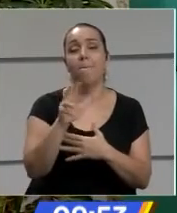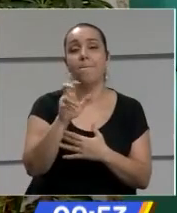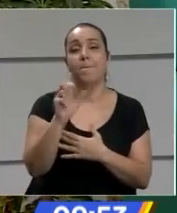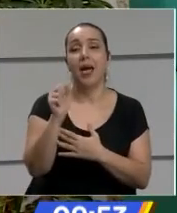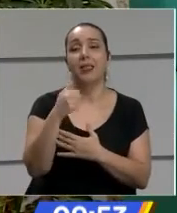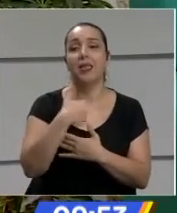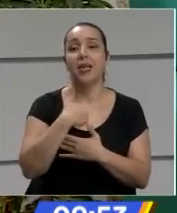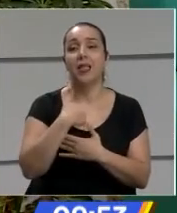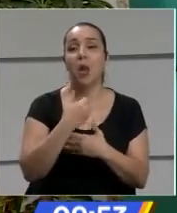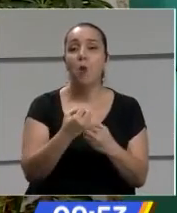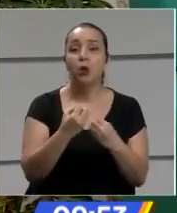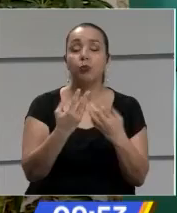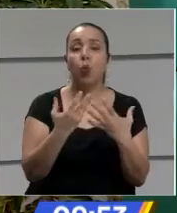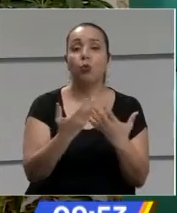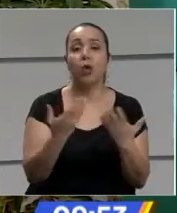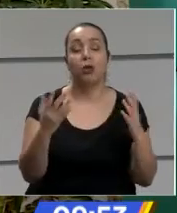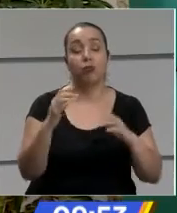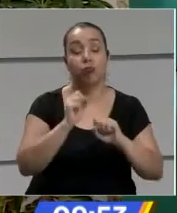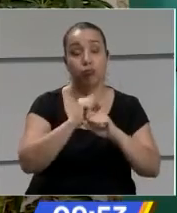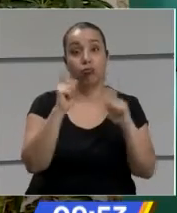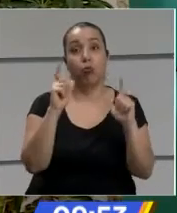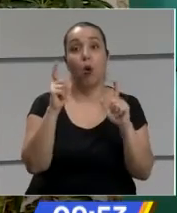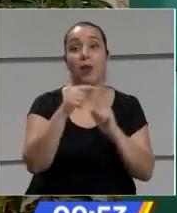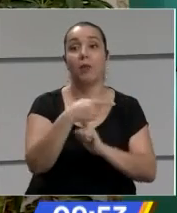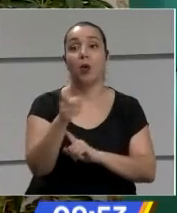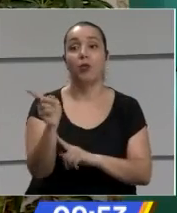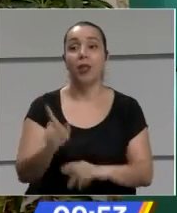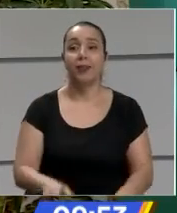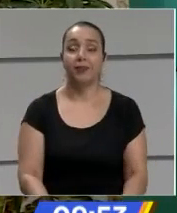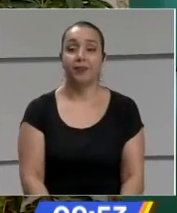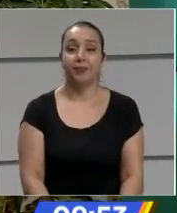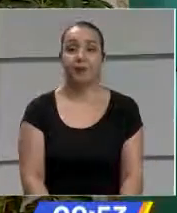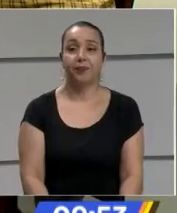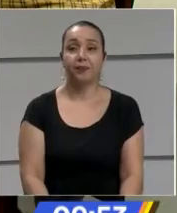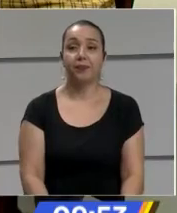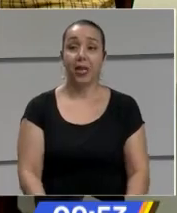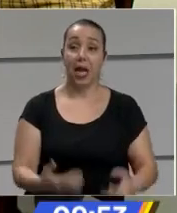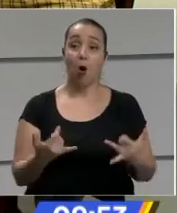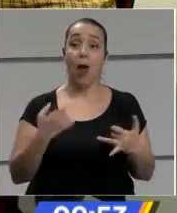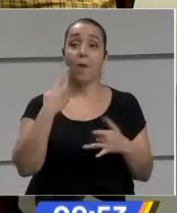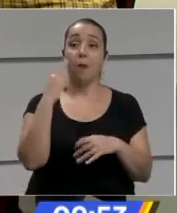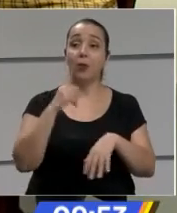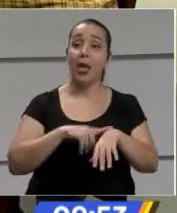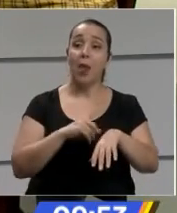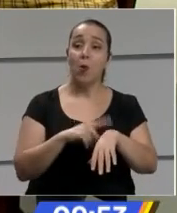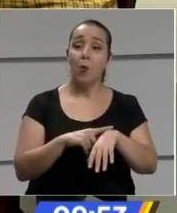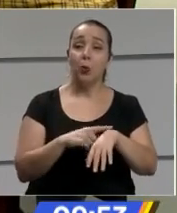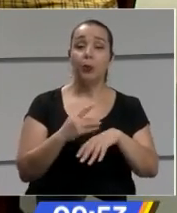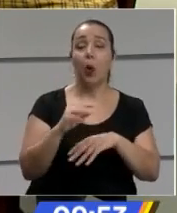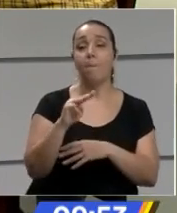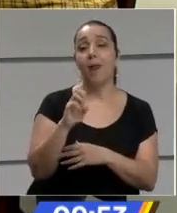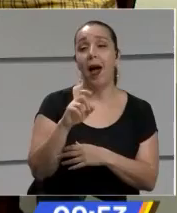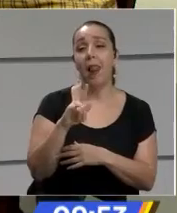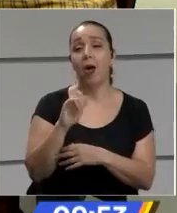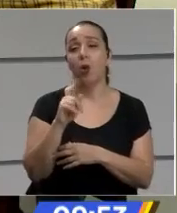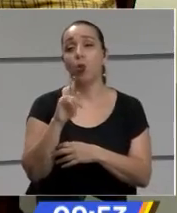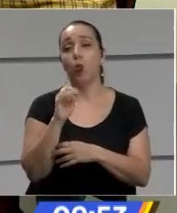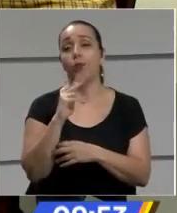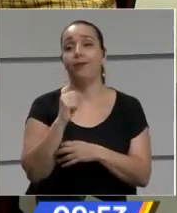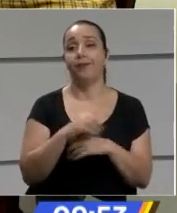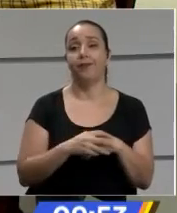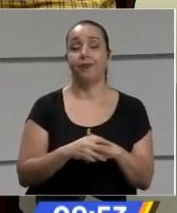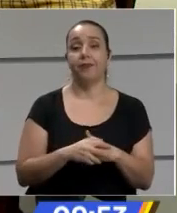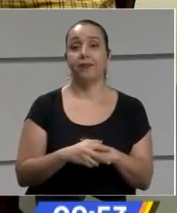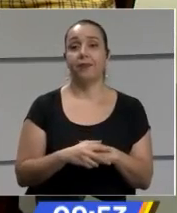tenemos siempre muchas sorpresas y muchos temas para todos ustedes. Vamos a la cápsula de Malecu. Exacto, vámonos a la